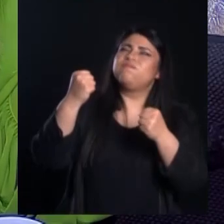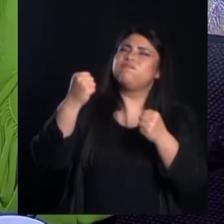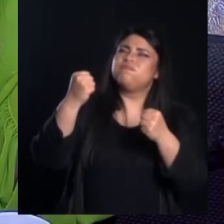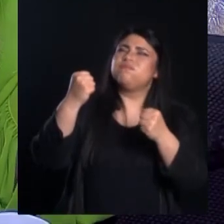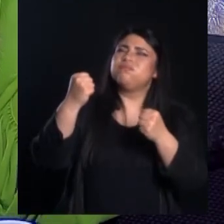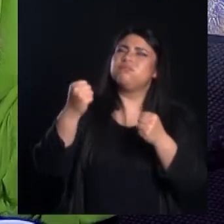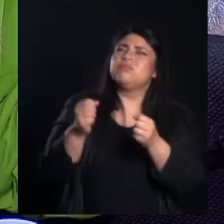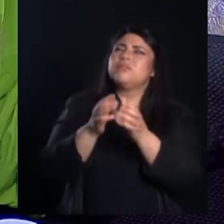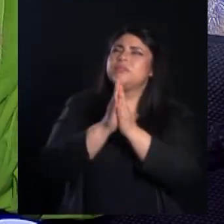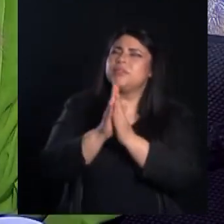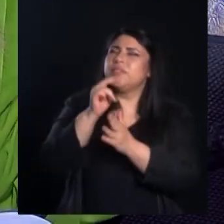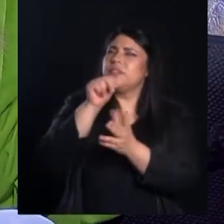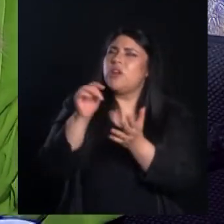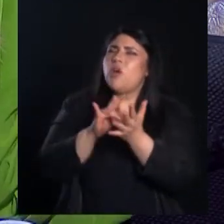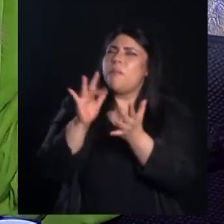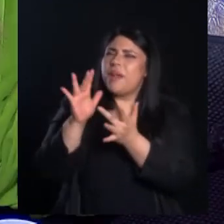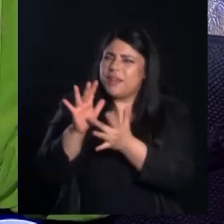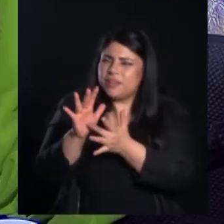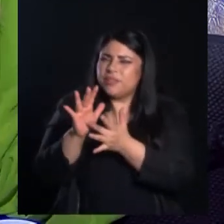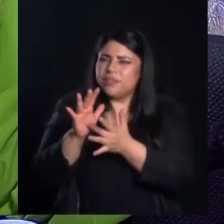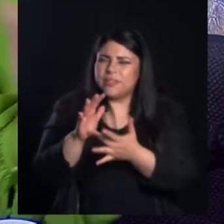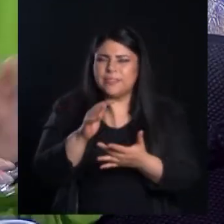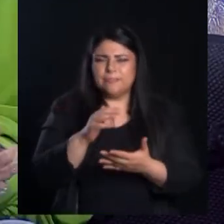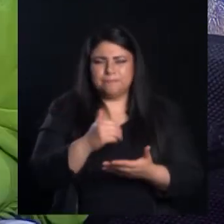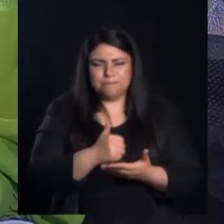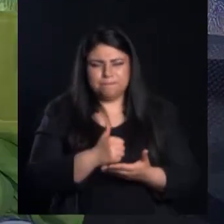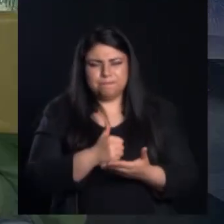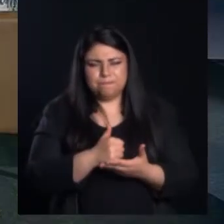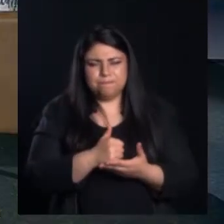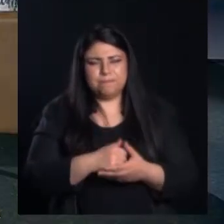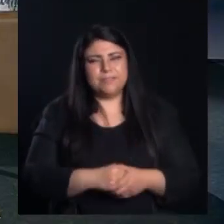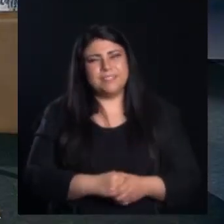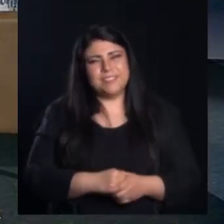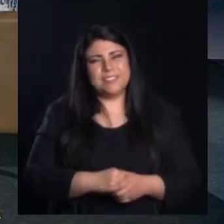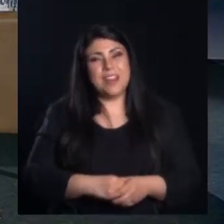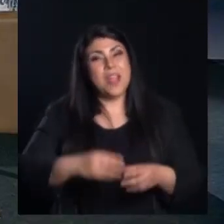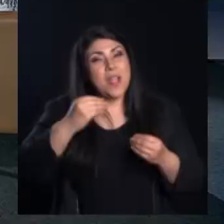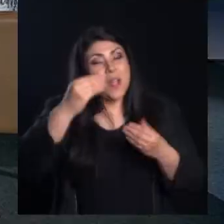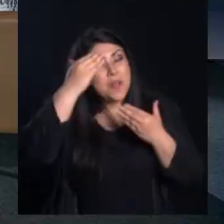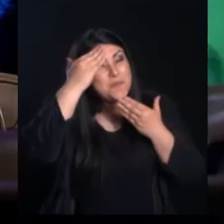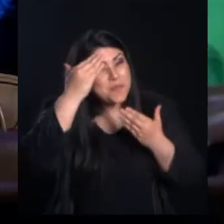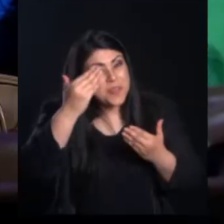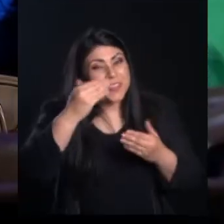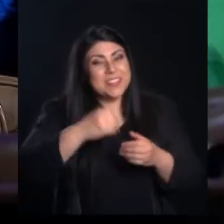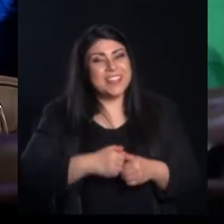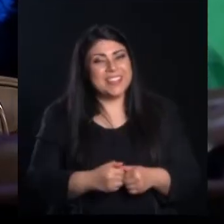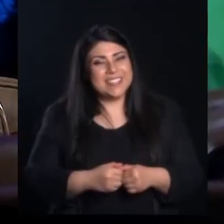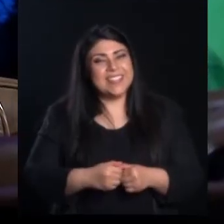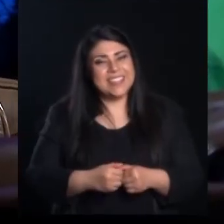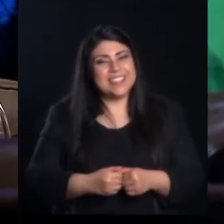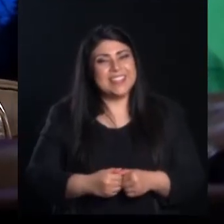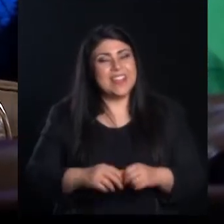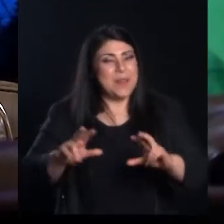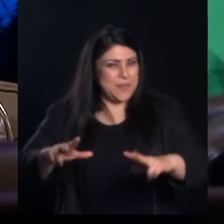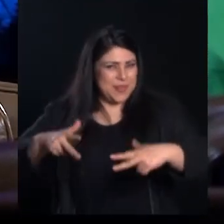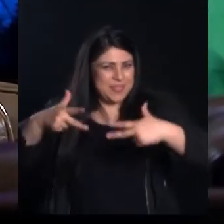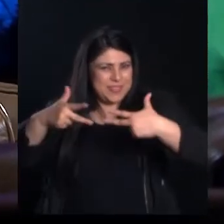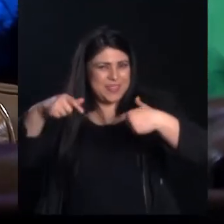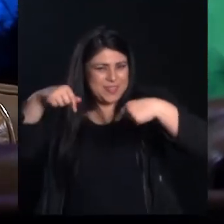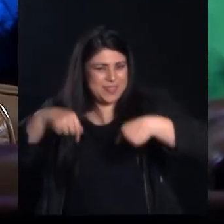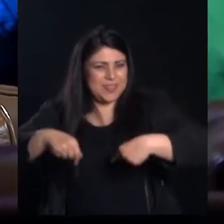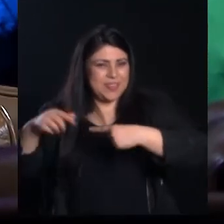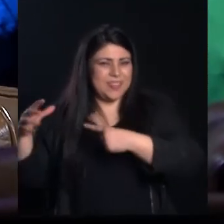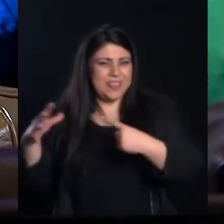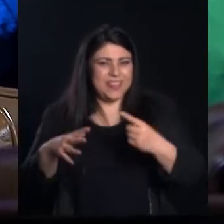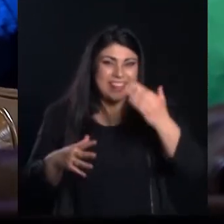espíritu santo en el nombre de jesus amen amen y amen muchas gracias por estar conectados hoy aquí en el discipulado